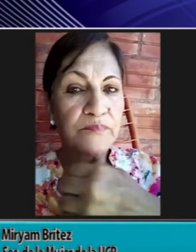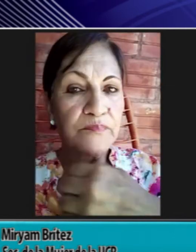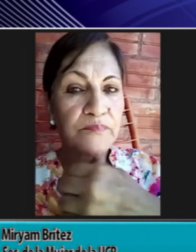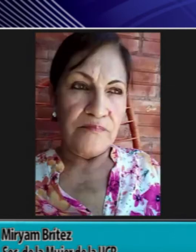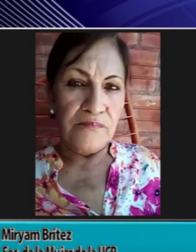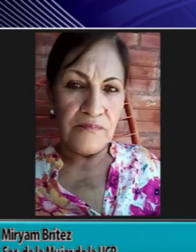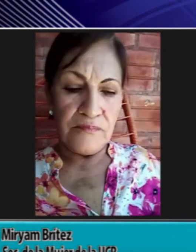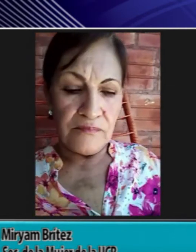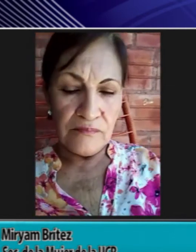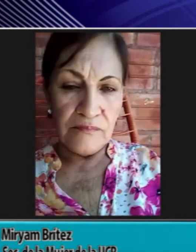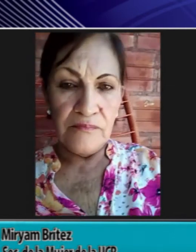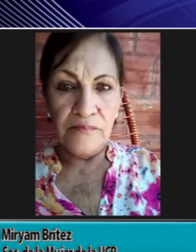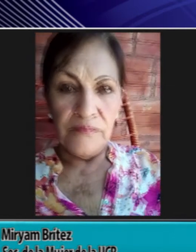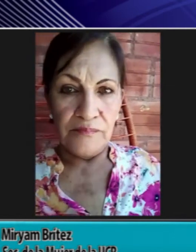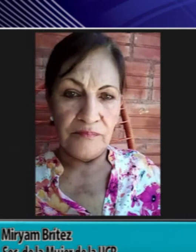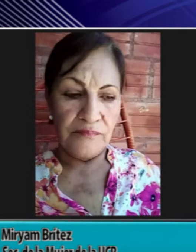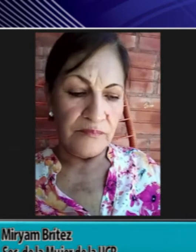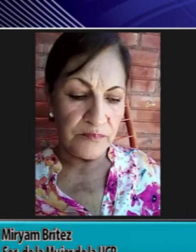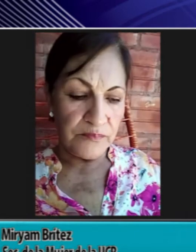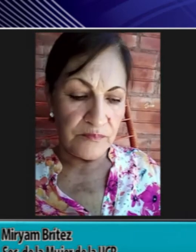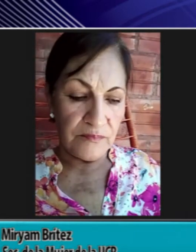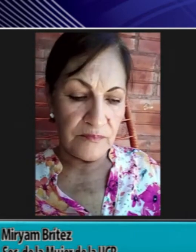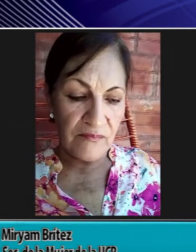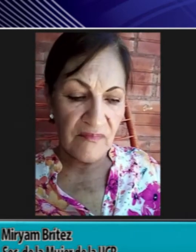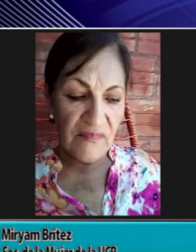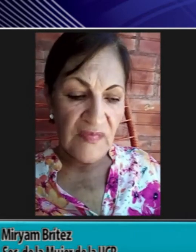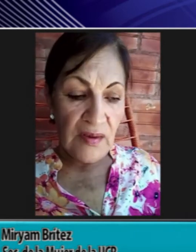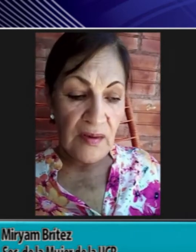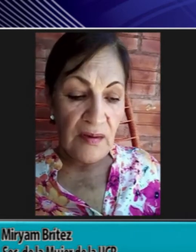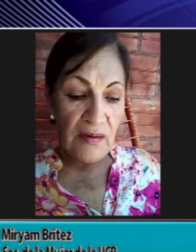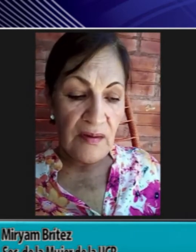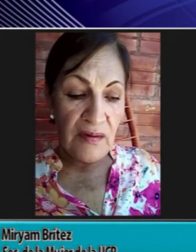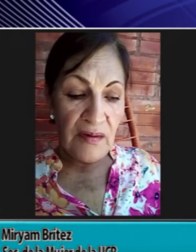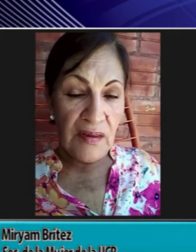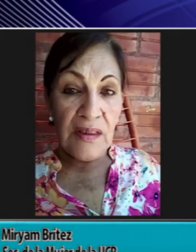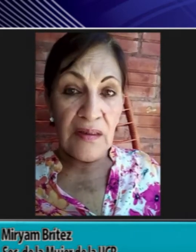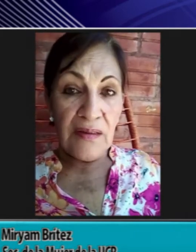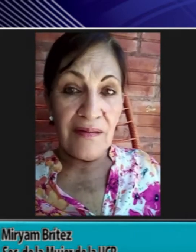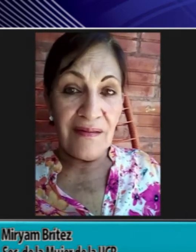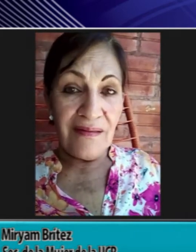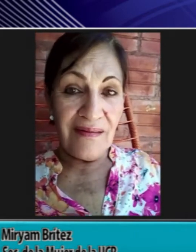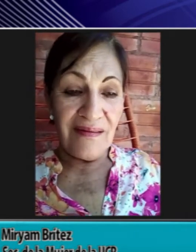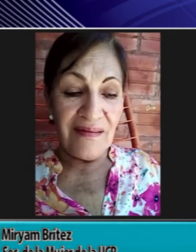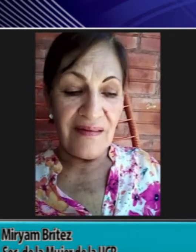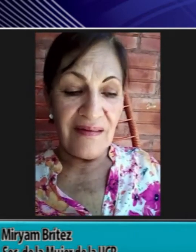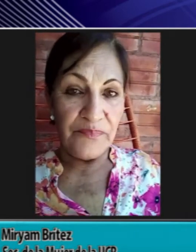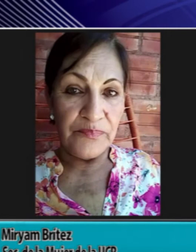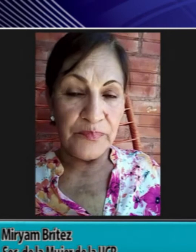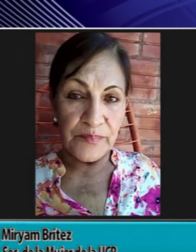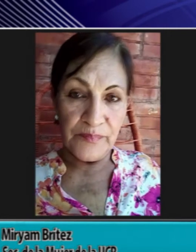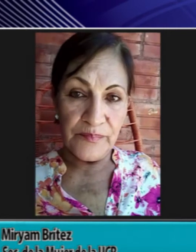afinidad política con esa funcionaria, ¿no? O esa legisladora. Entonces, hay un repudio